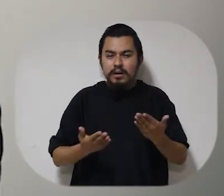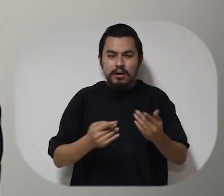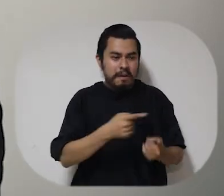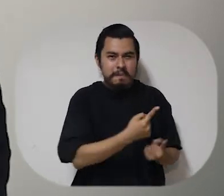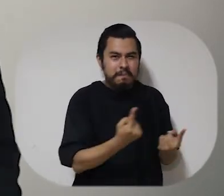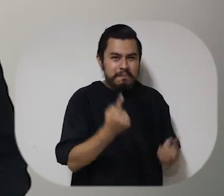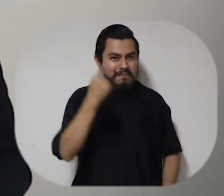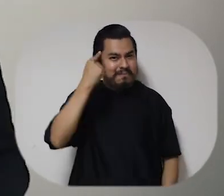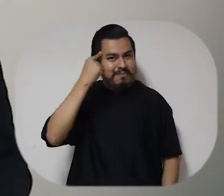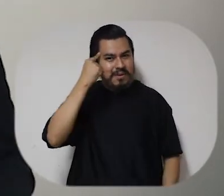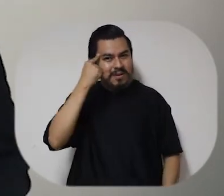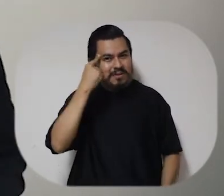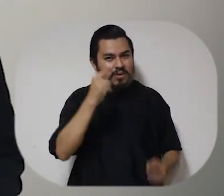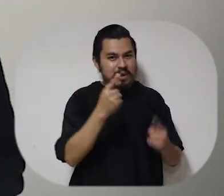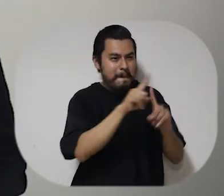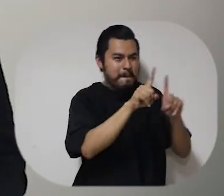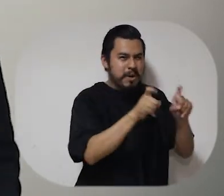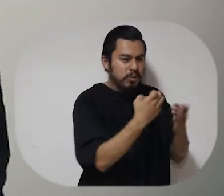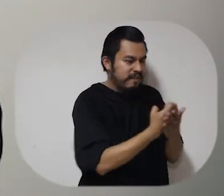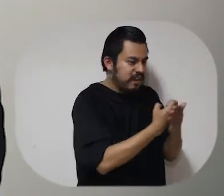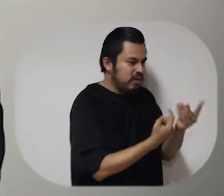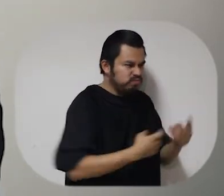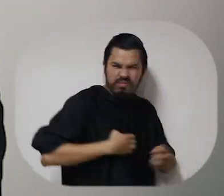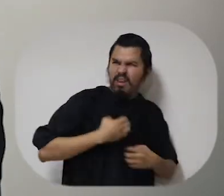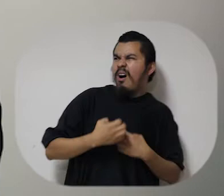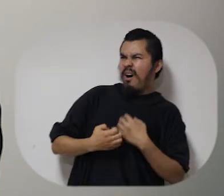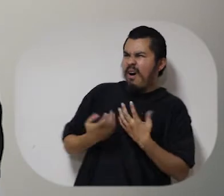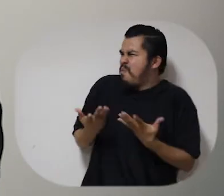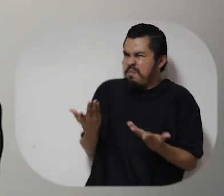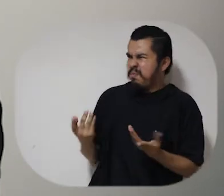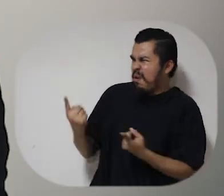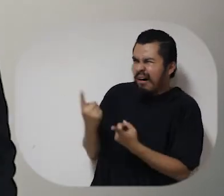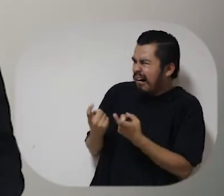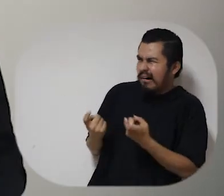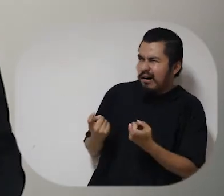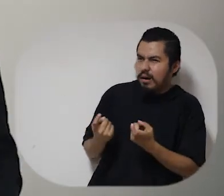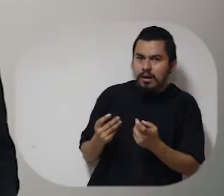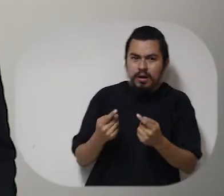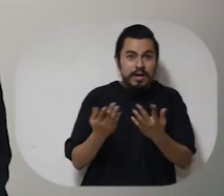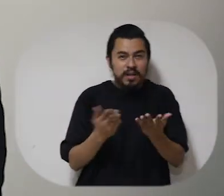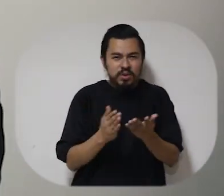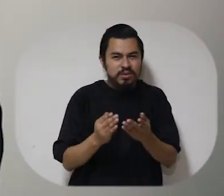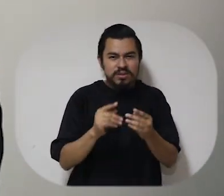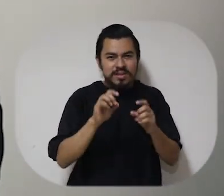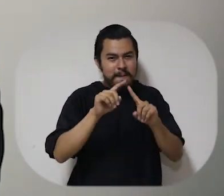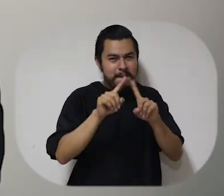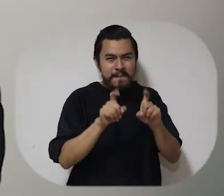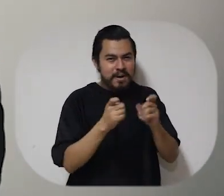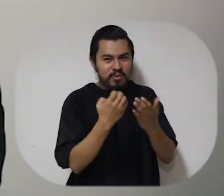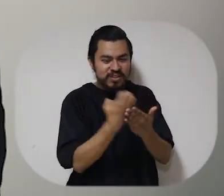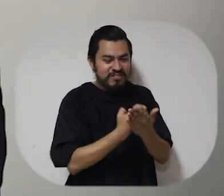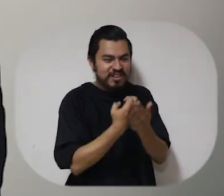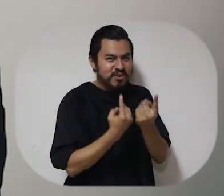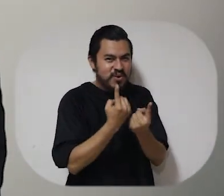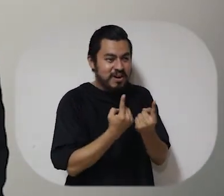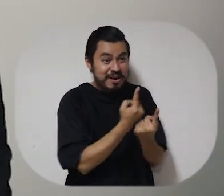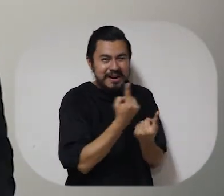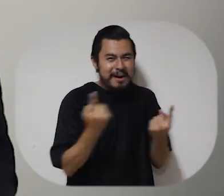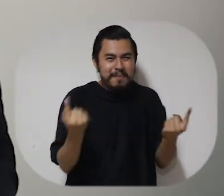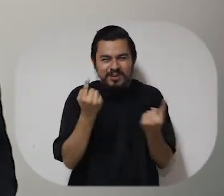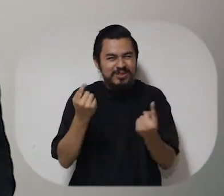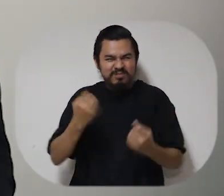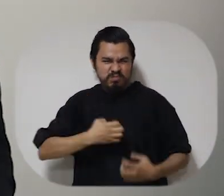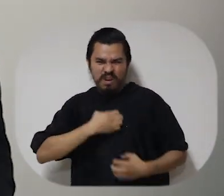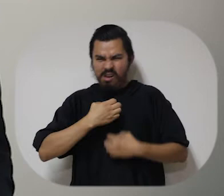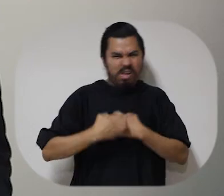evangelio. Por eso al preguntarse cuál es el evangelio se enojan mucho y dicen esto y lo otro. Por eso es que algunos dicen, bueno,